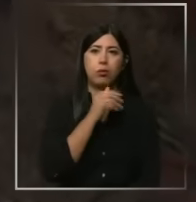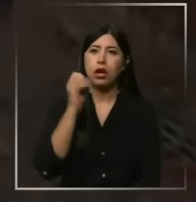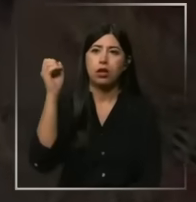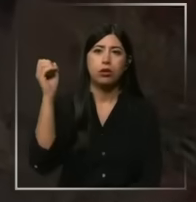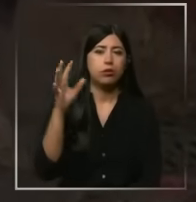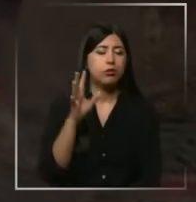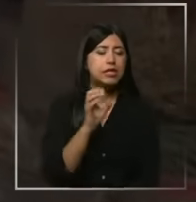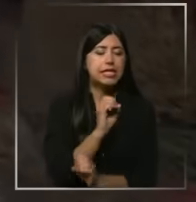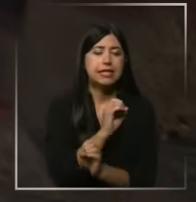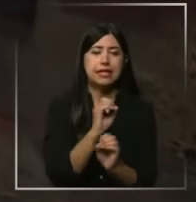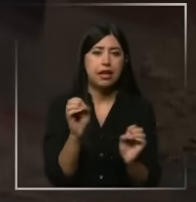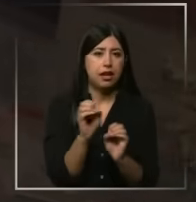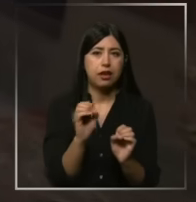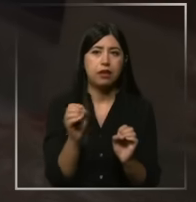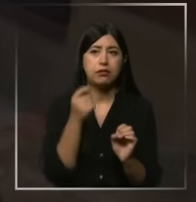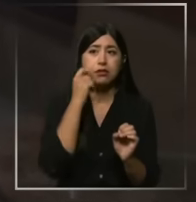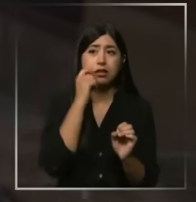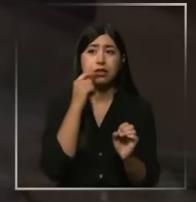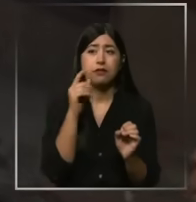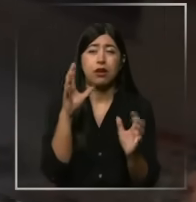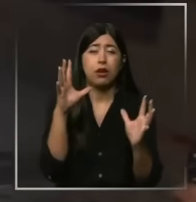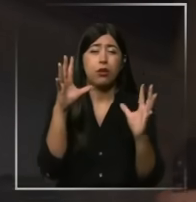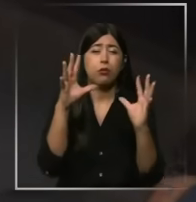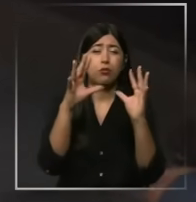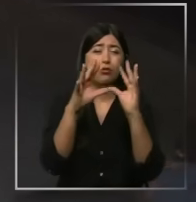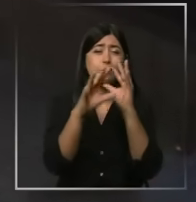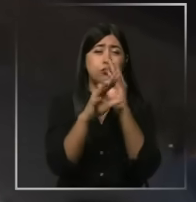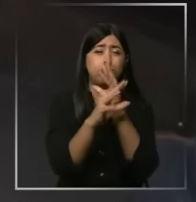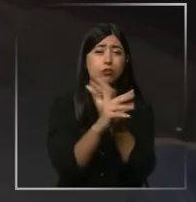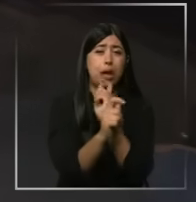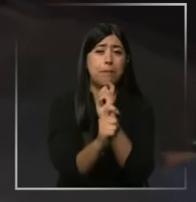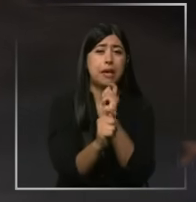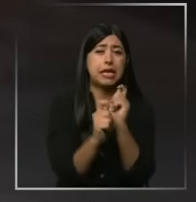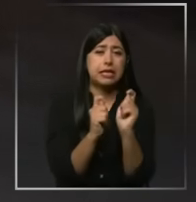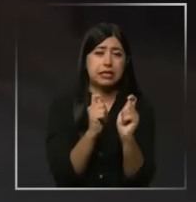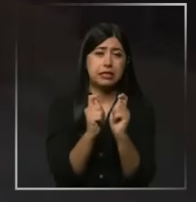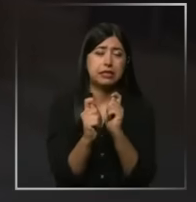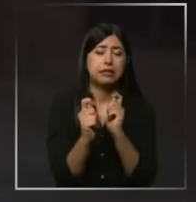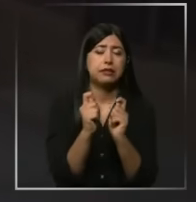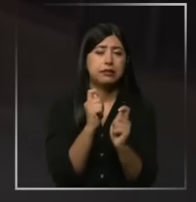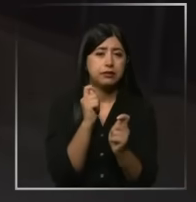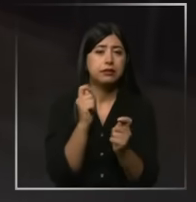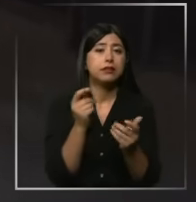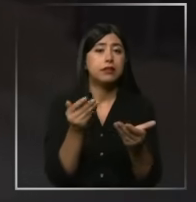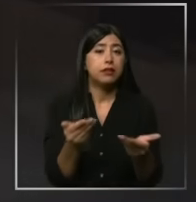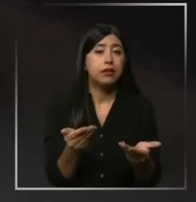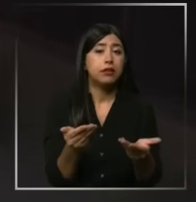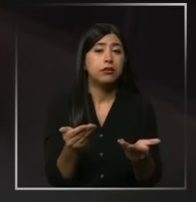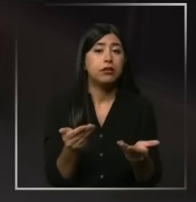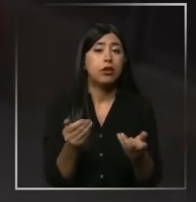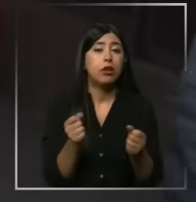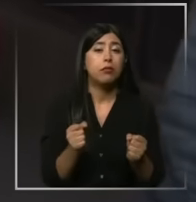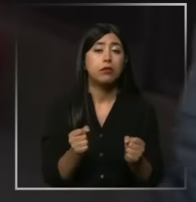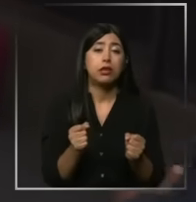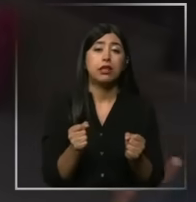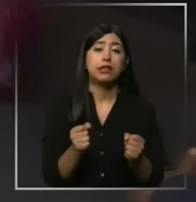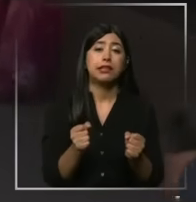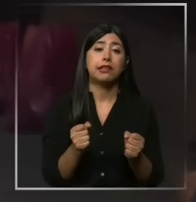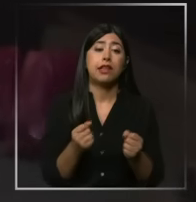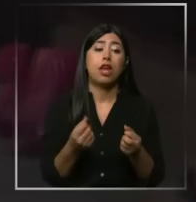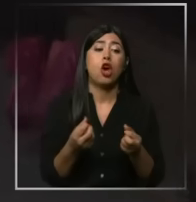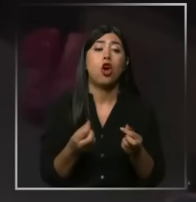eléctrico en lo absoluto y es una verdadera boca de lobo. Por lo tanto, es por eso que además eso pueda dar cierto margen o pie